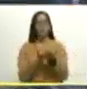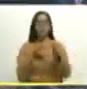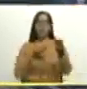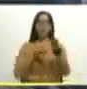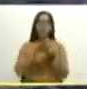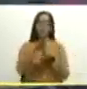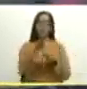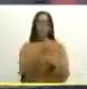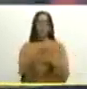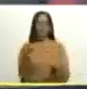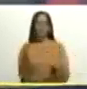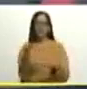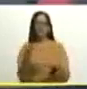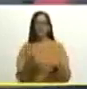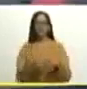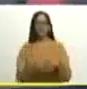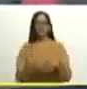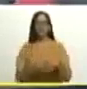dirección correcta.